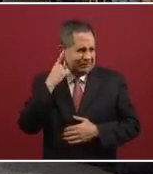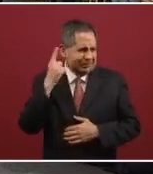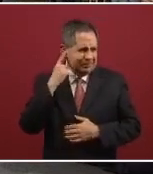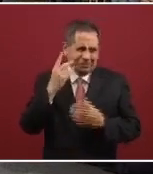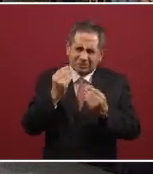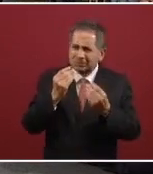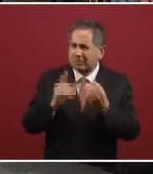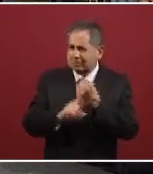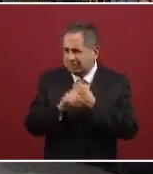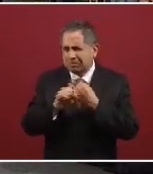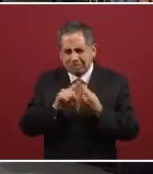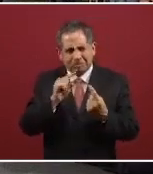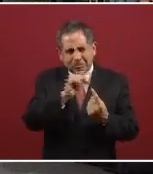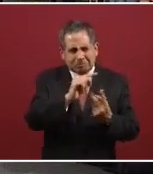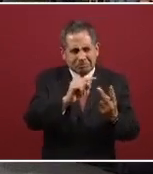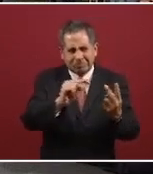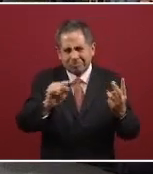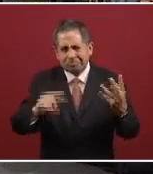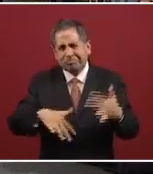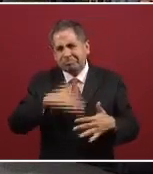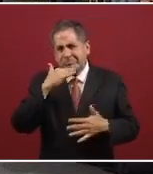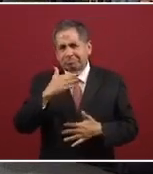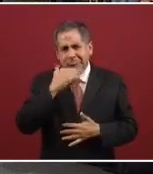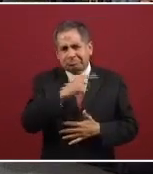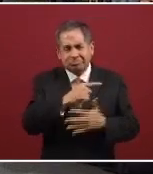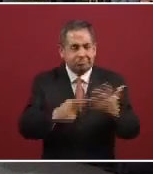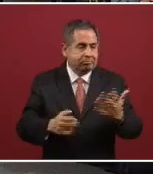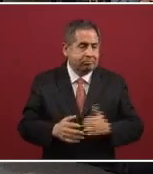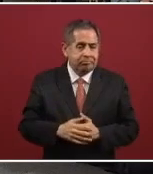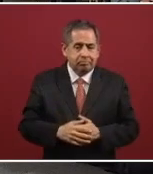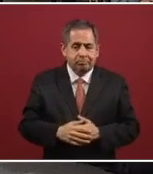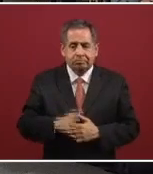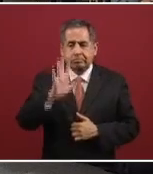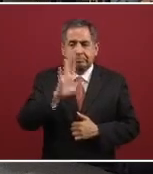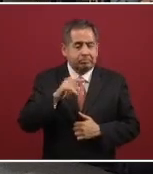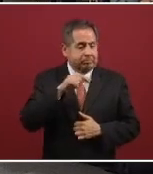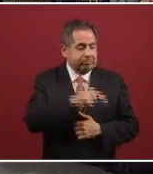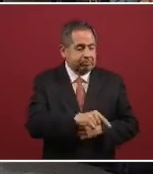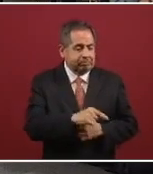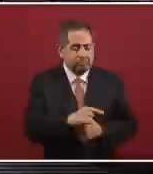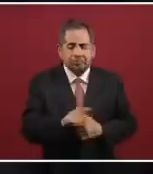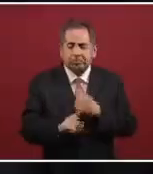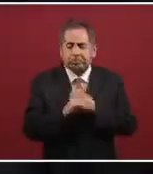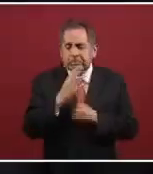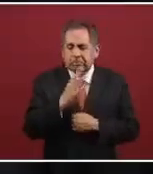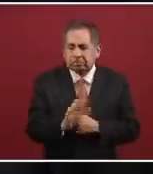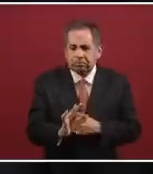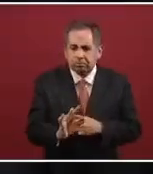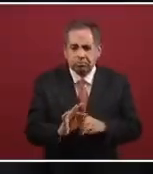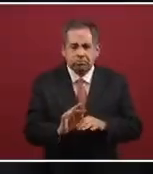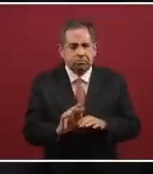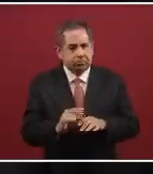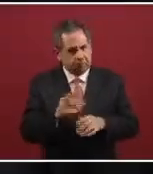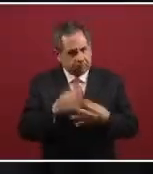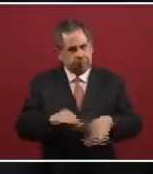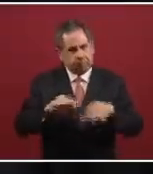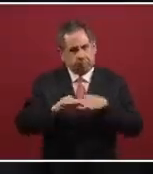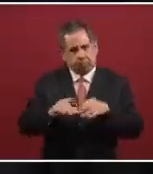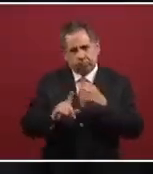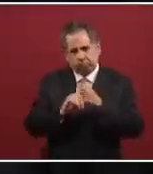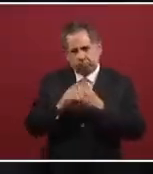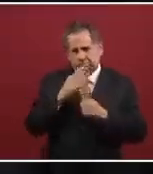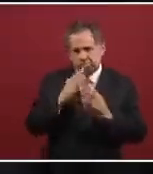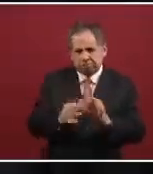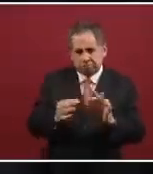problemas de corrupción que pareciera que los más pequeñitos ya ni siquiera interesan, pero yo quiero plantearle algunos de los pequeñitos